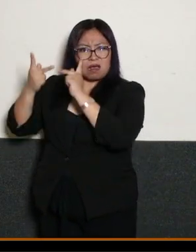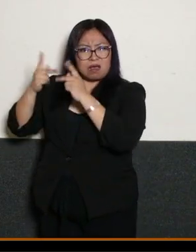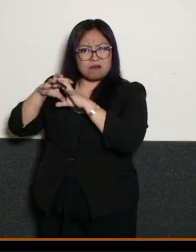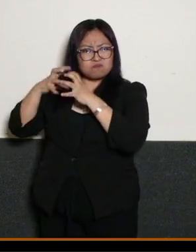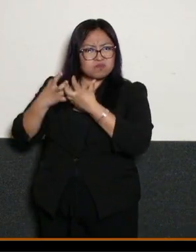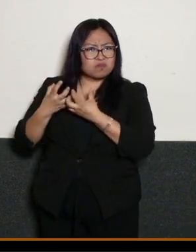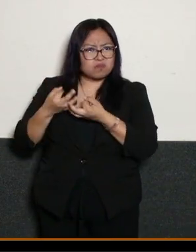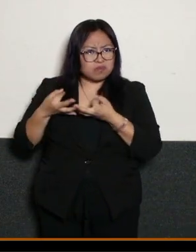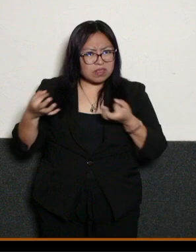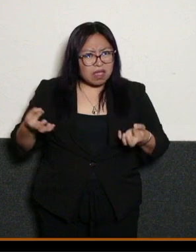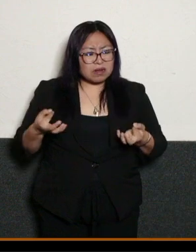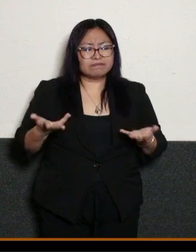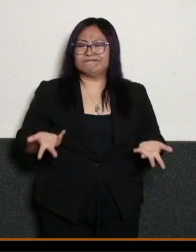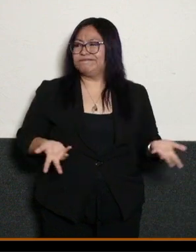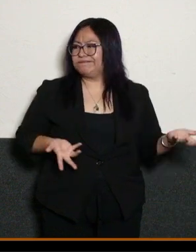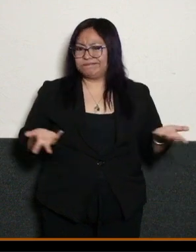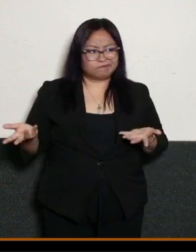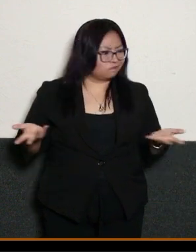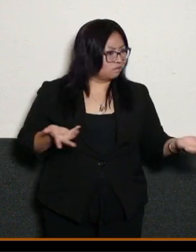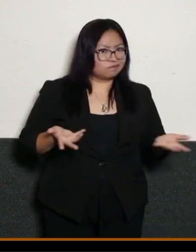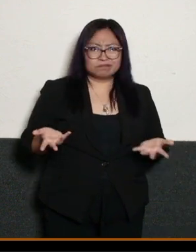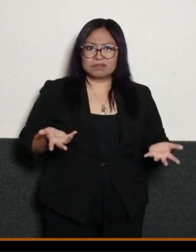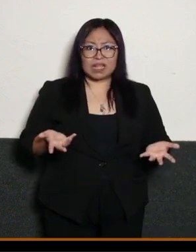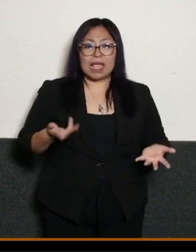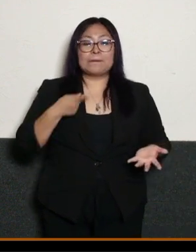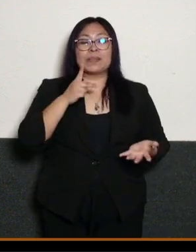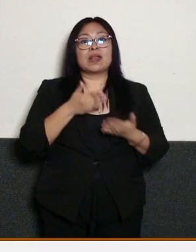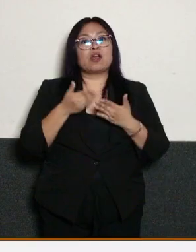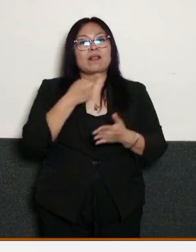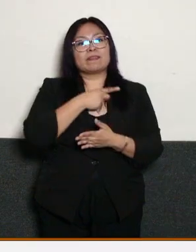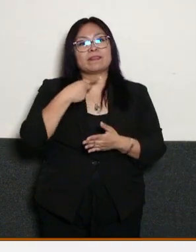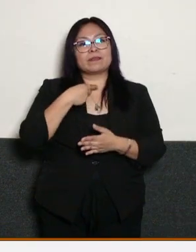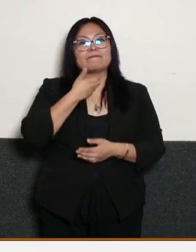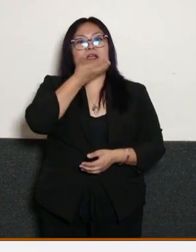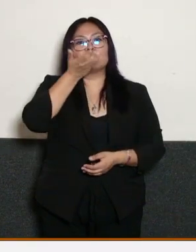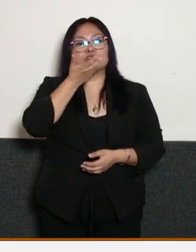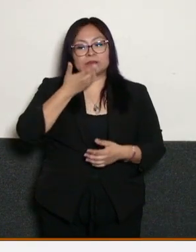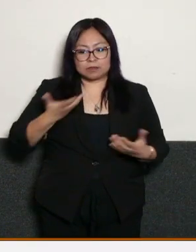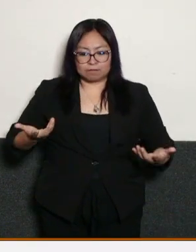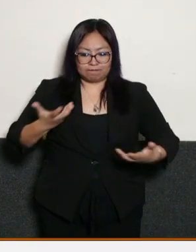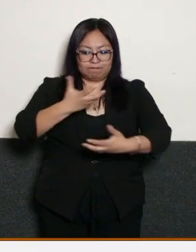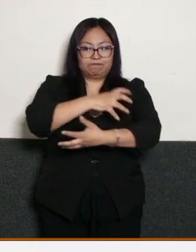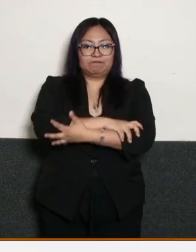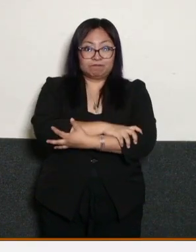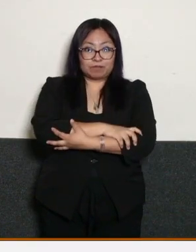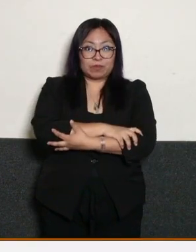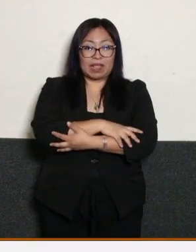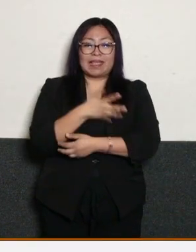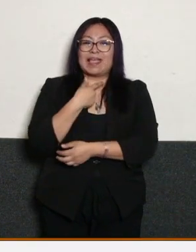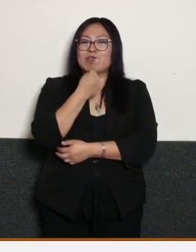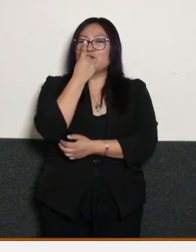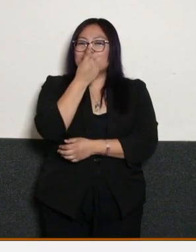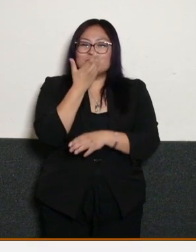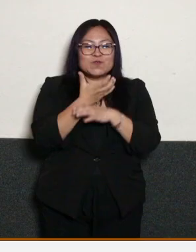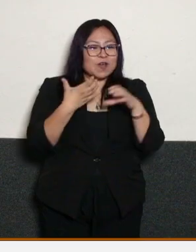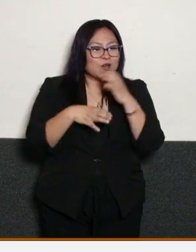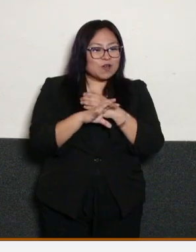cómo entre todas las disciplinas nos acostumbramos a colaborar siempre. Y a mí una de las cosas que más me